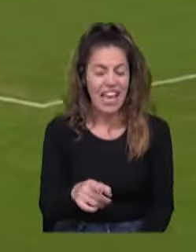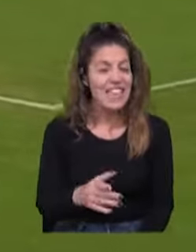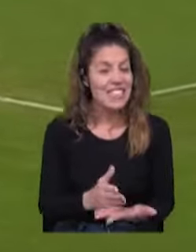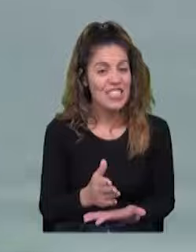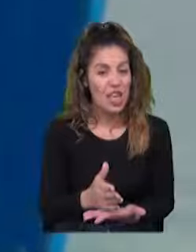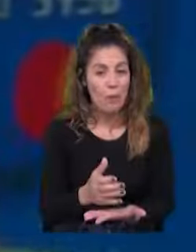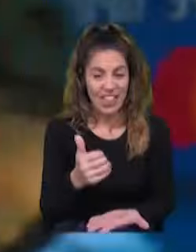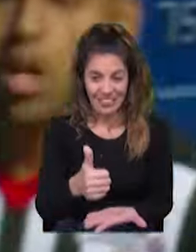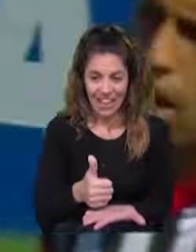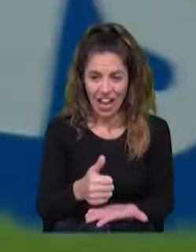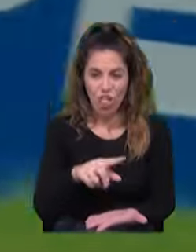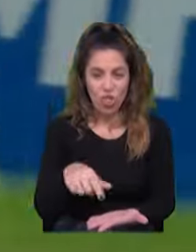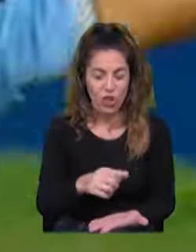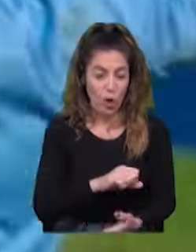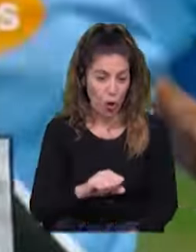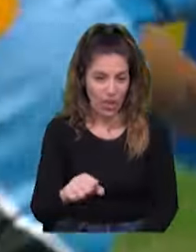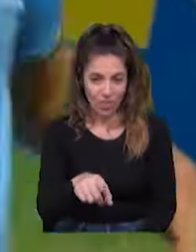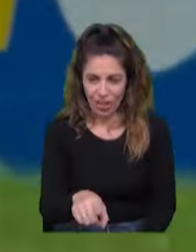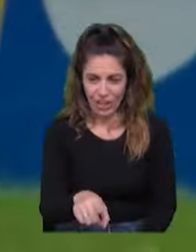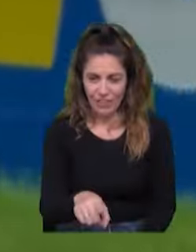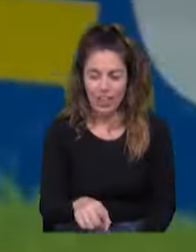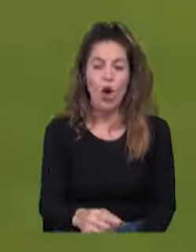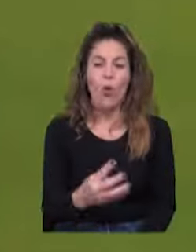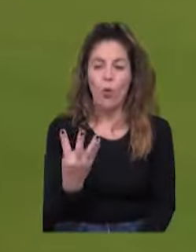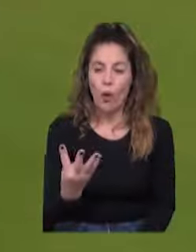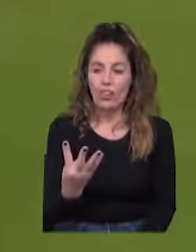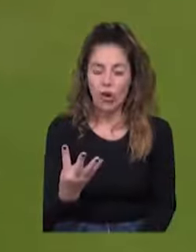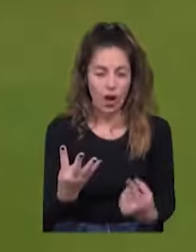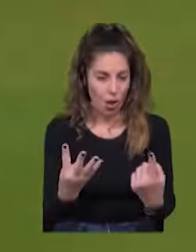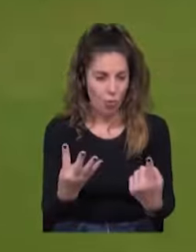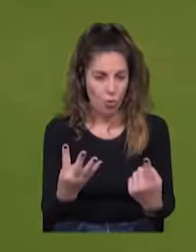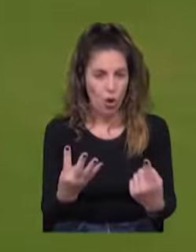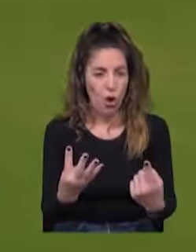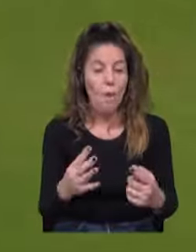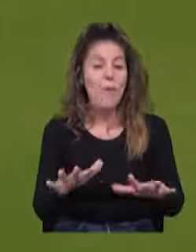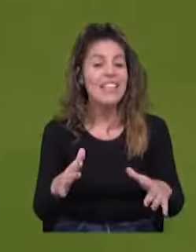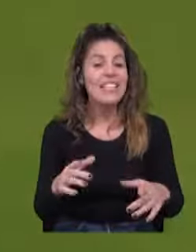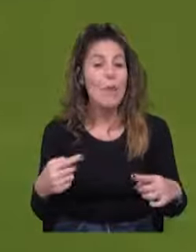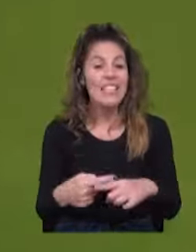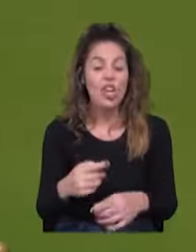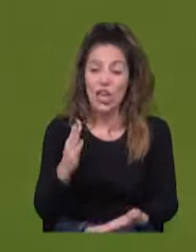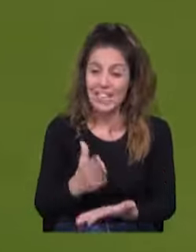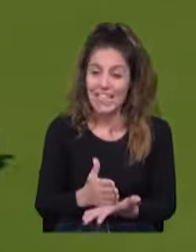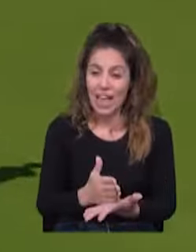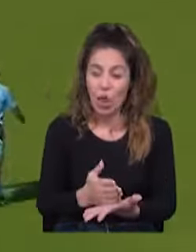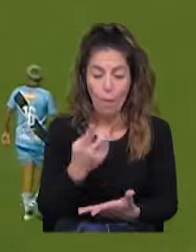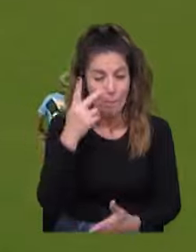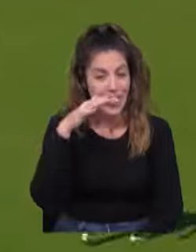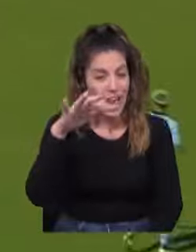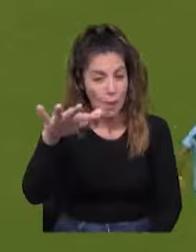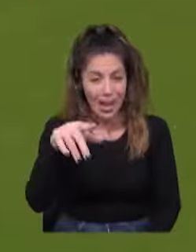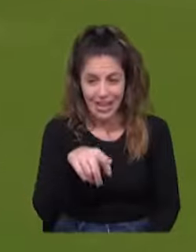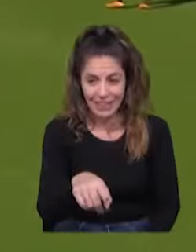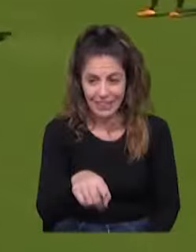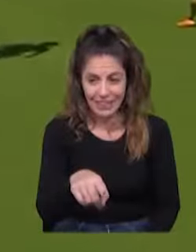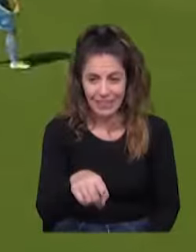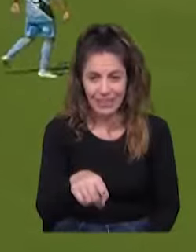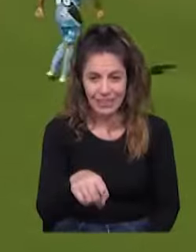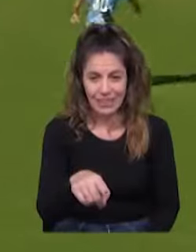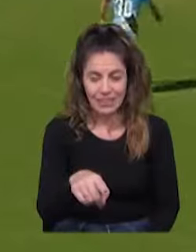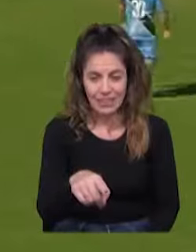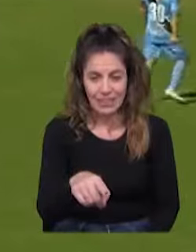tiene que estar un goleador lo está papelito y coloca el 4 a1 parecía partido liquidado pero miram mar misiones el equipo de caruso lombardi